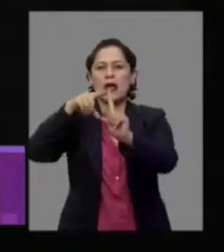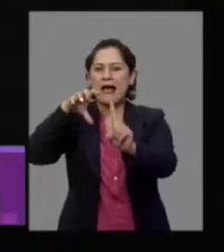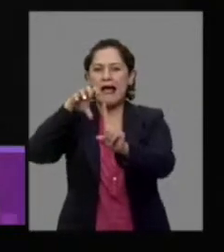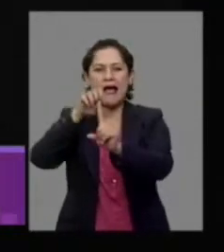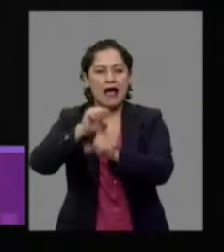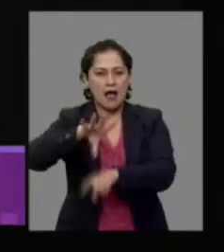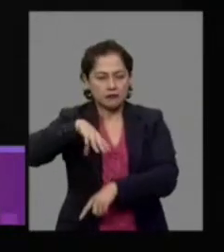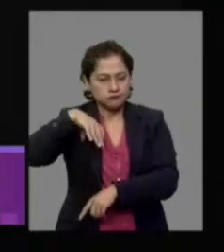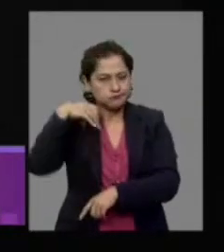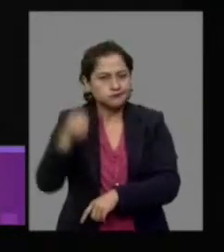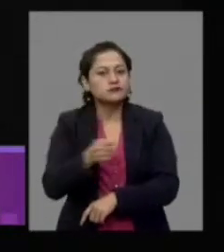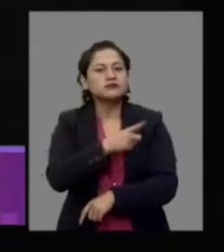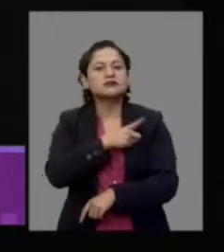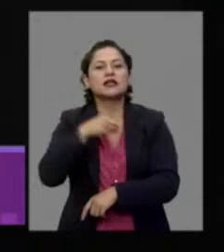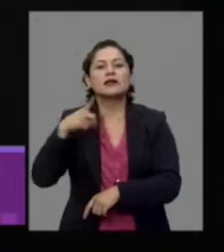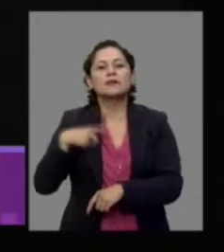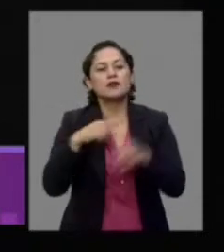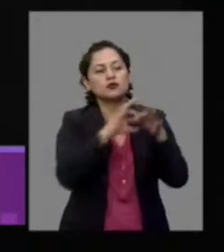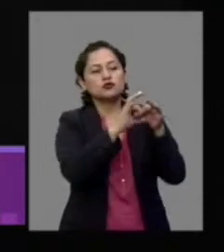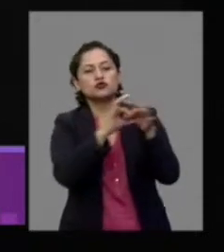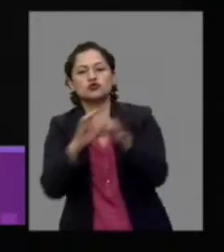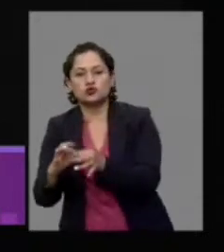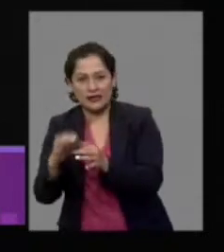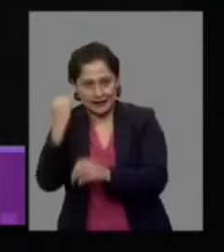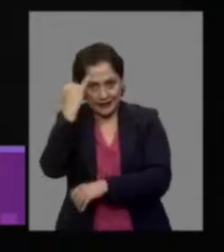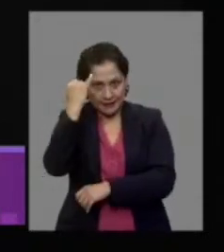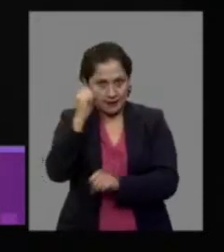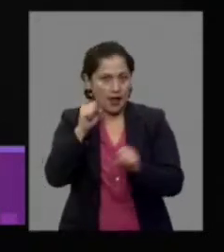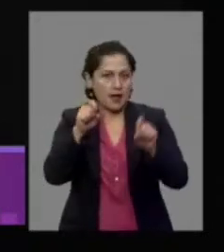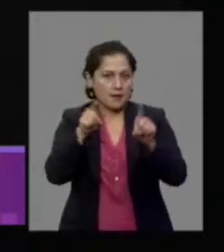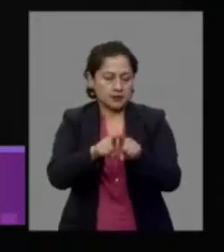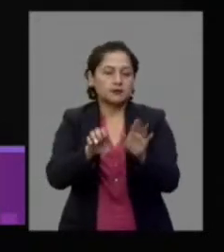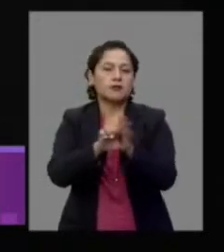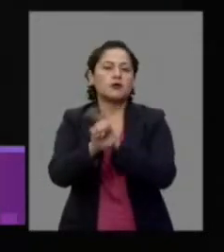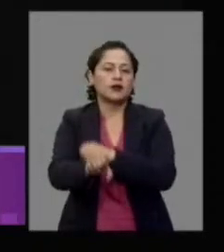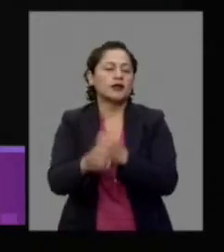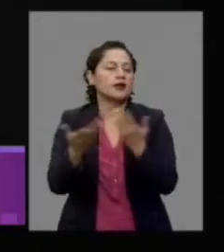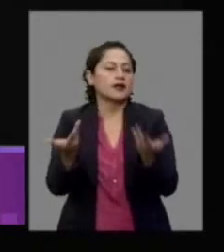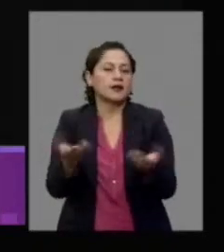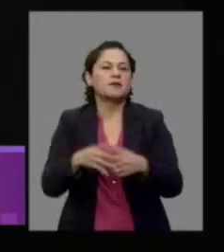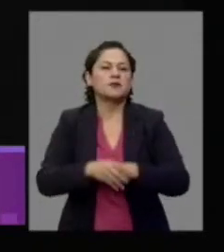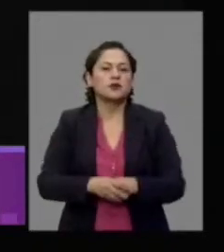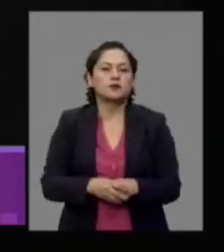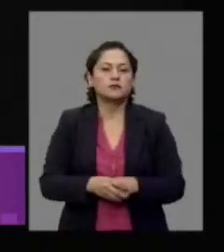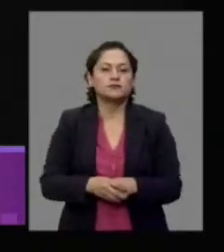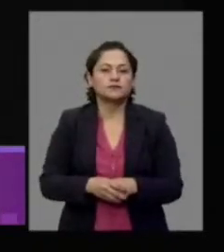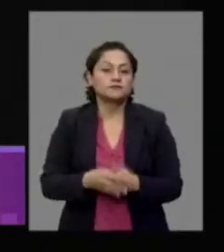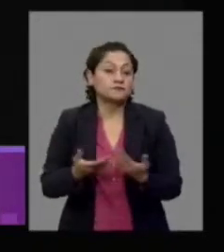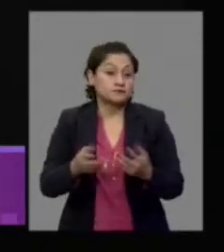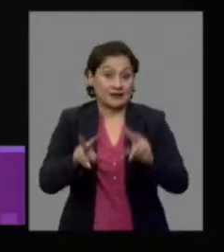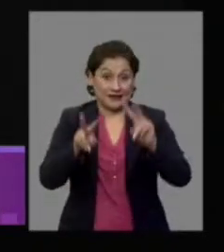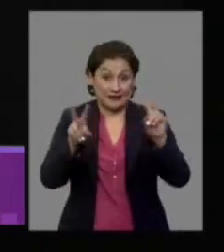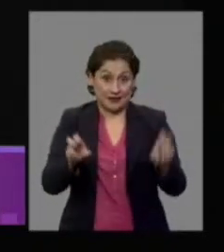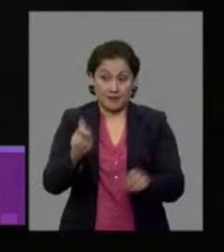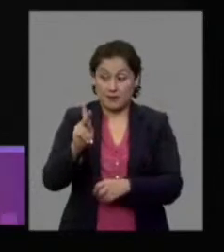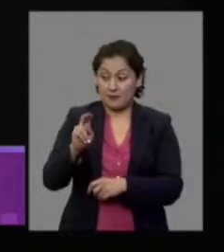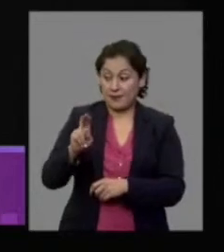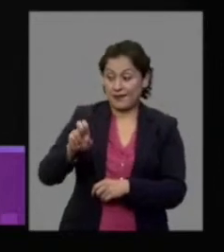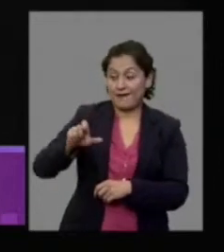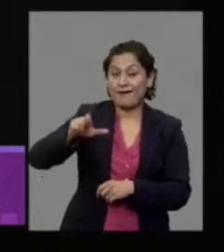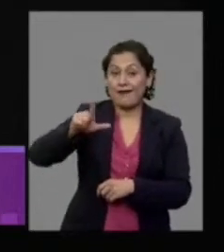en concreto de la temática a la que me estoy refiriendo, que es los criterios en materia penal,